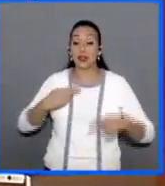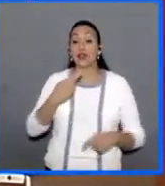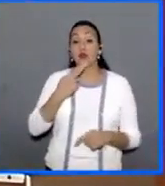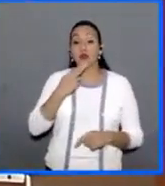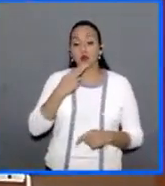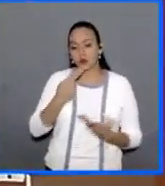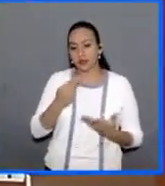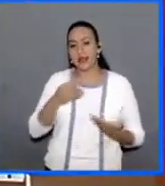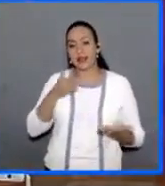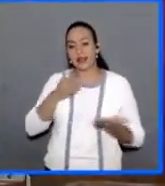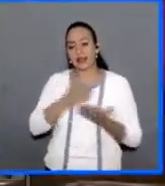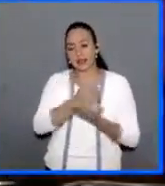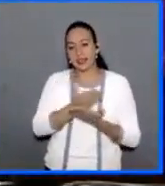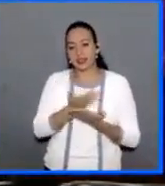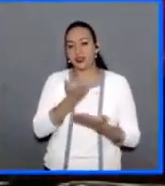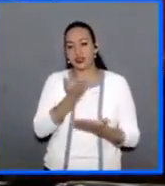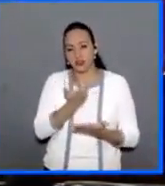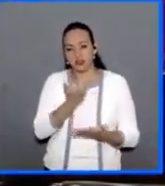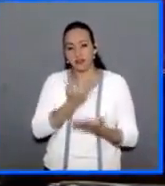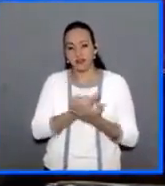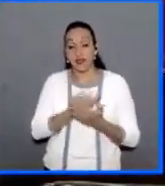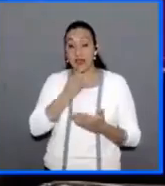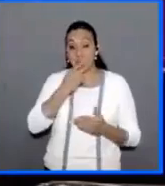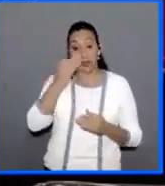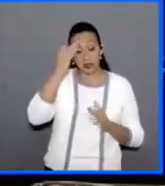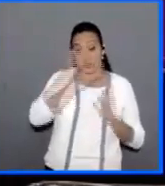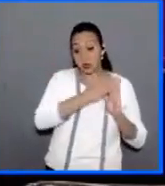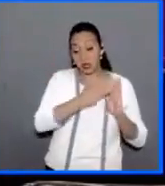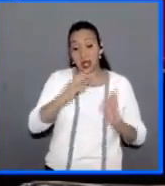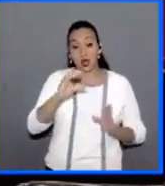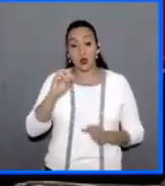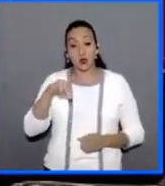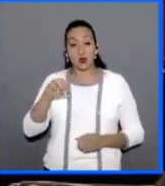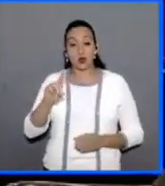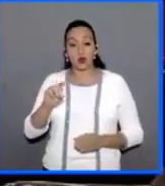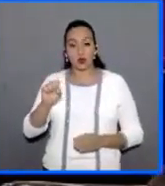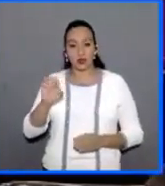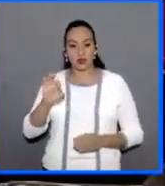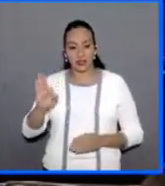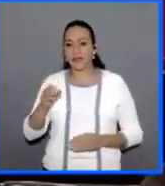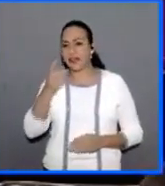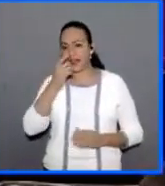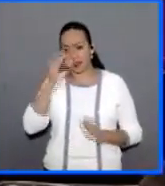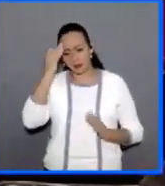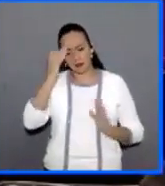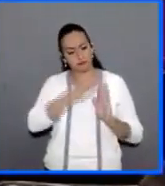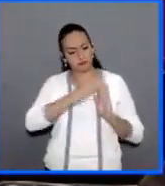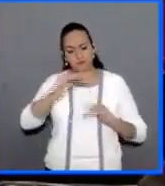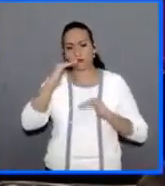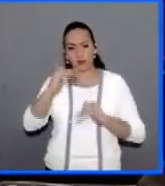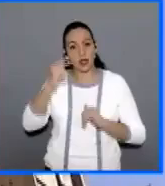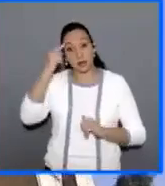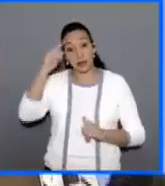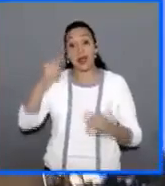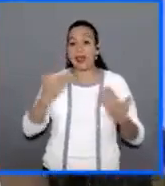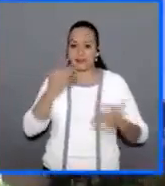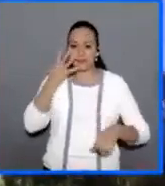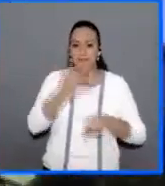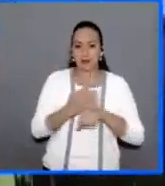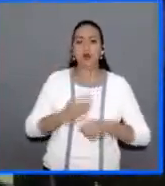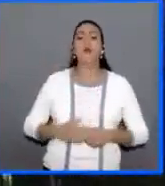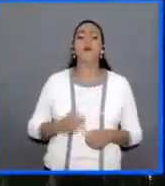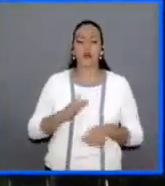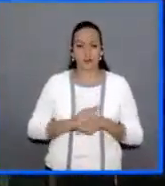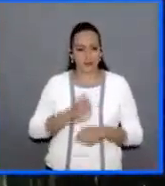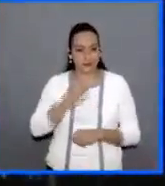que no establecía un plazo a la Conducef para dictar resolución en el procedimiento sancionador. Determinó que es violatorio de la